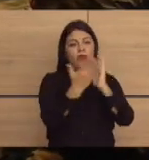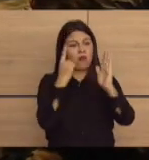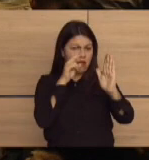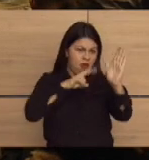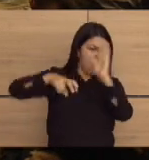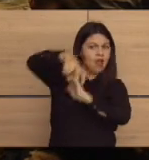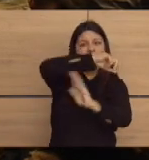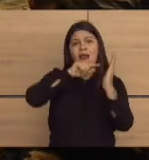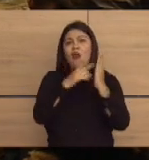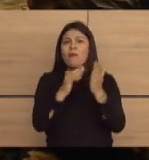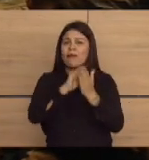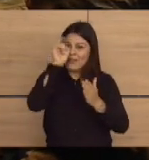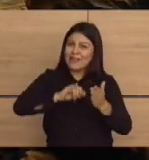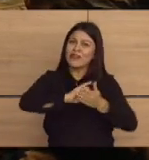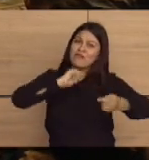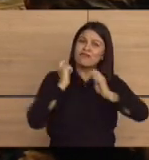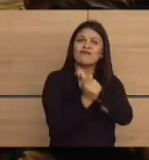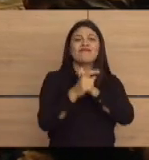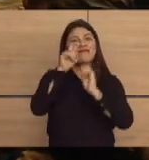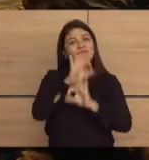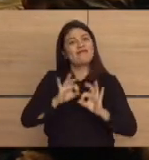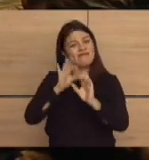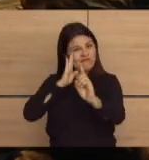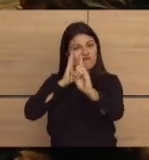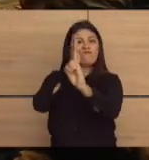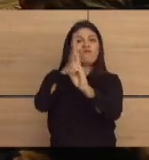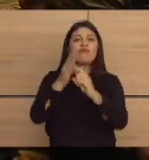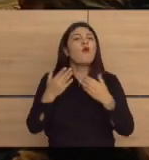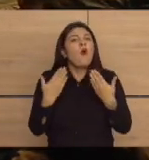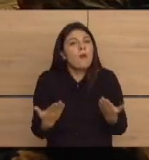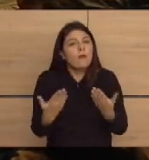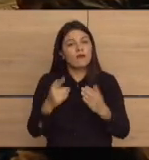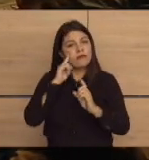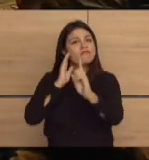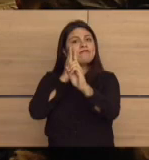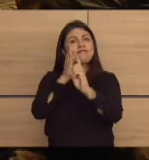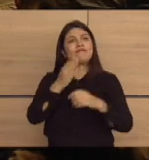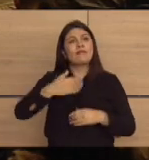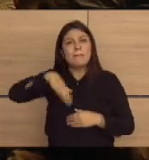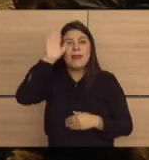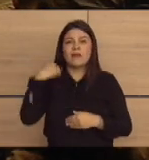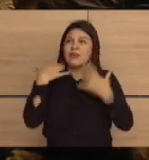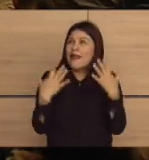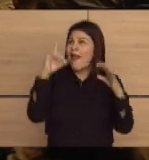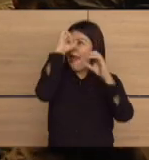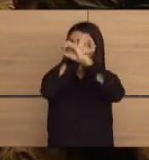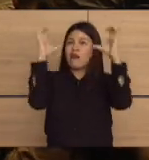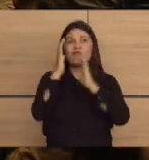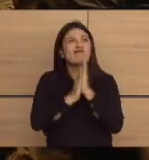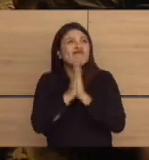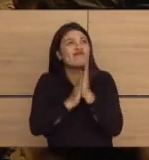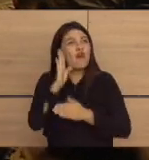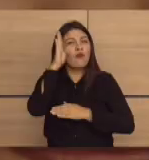pueda proyectar hacia un escenario lleno de expectativa hacia el